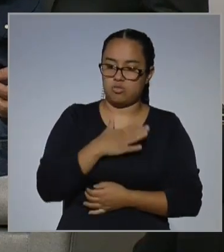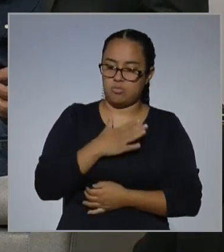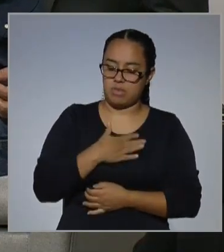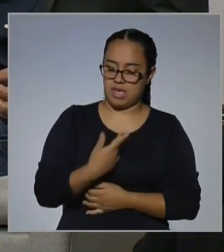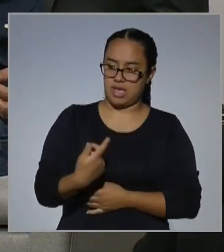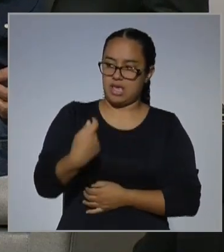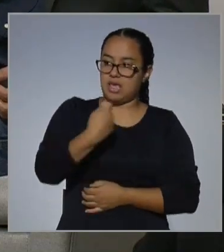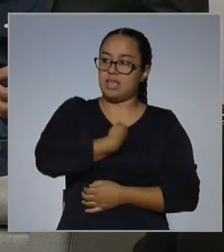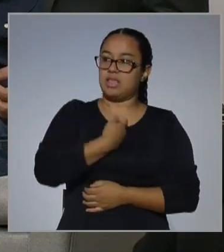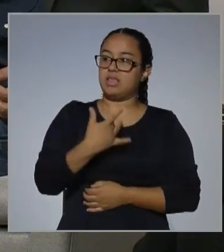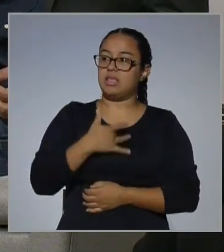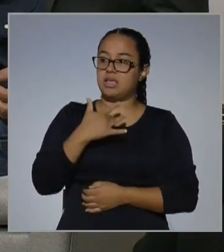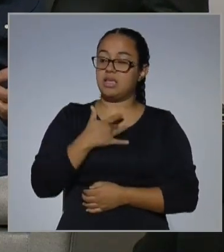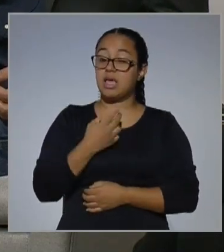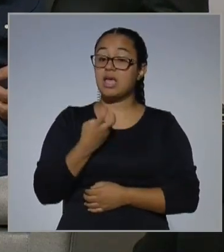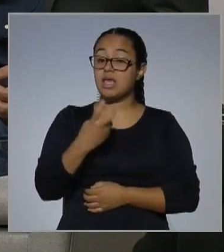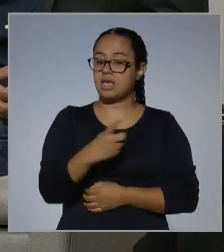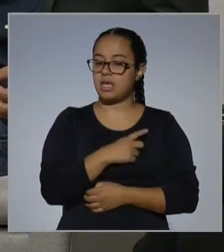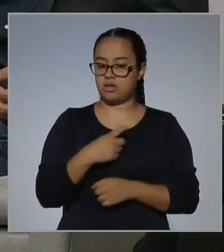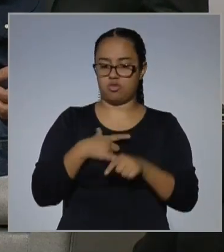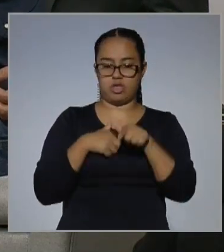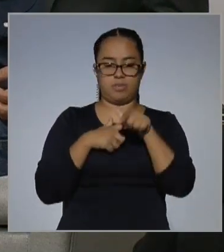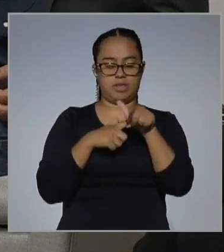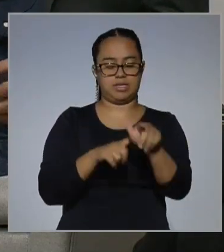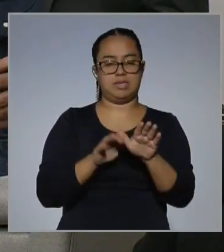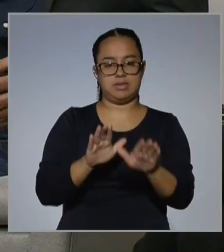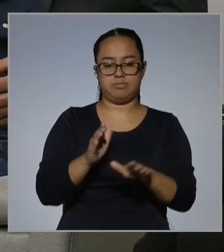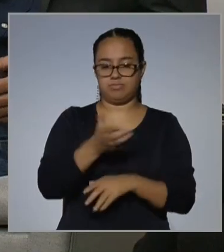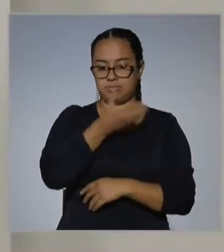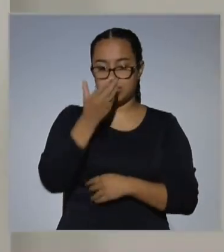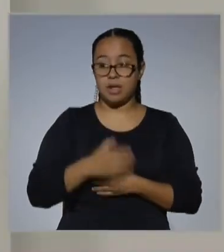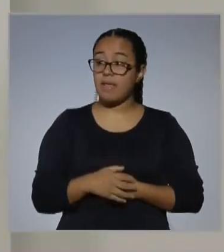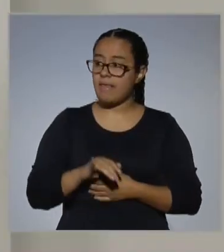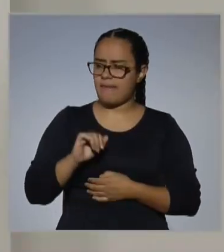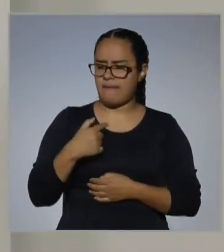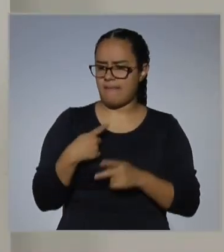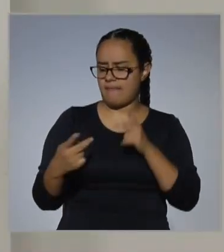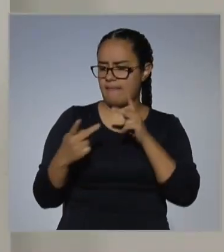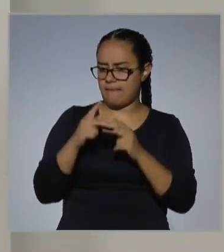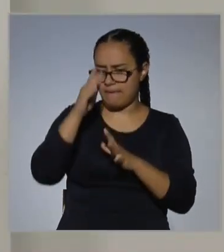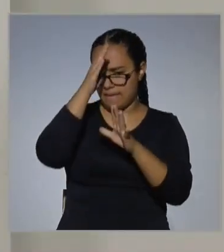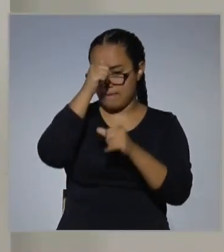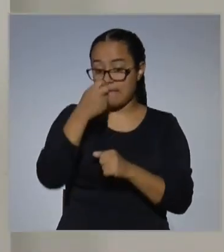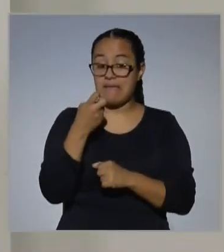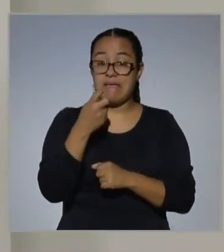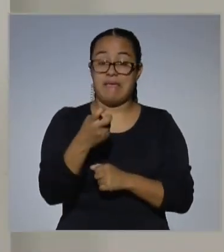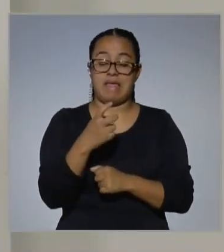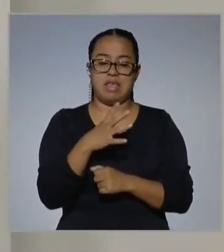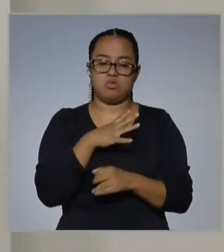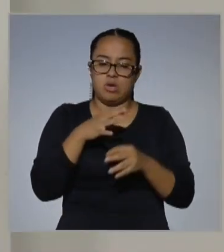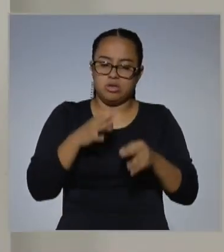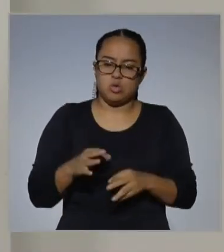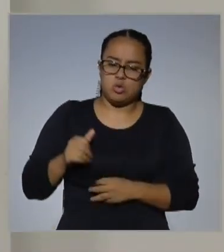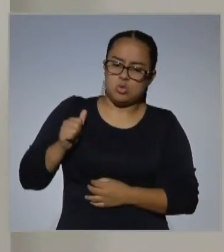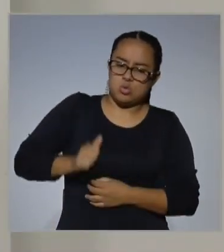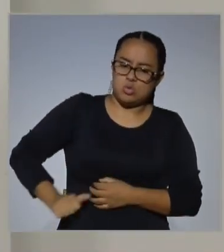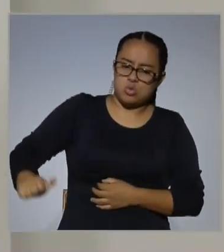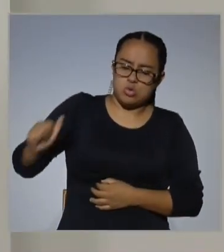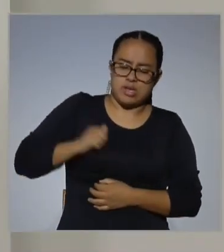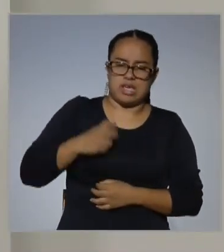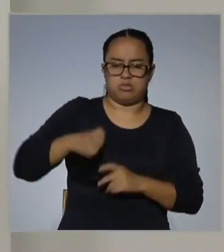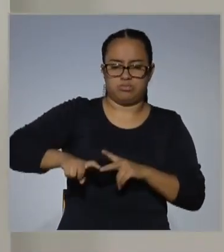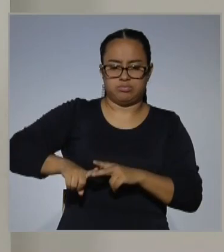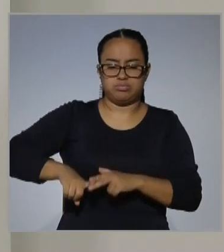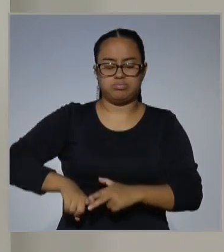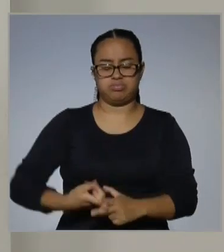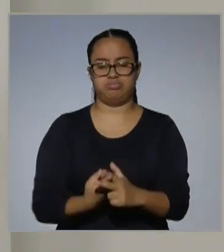identidad y es lo que tenemos que preservar sobre todo. Yo estoy de acuerdo que tiene una potentísima raíz prehispánica la forma